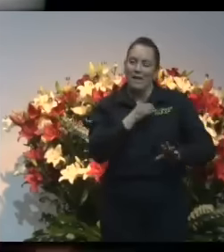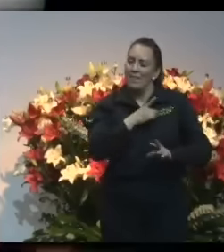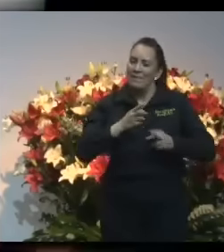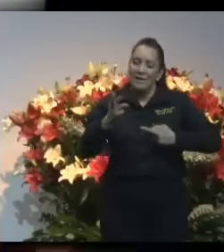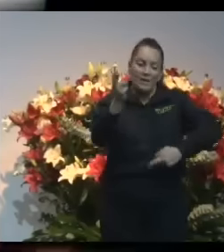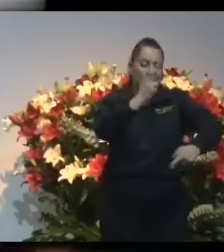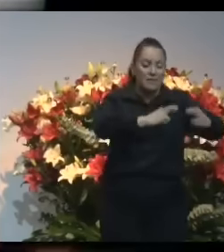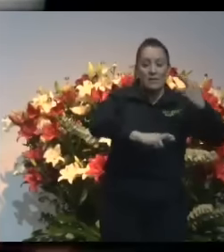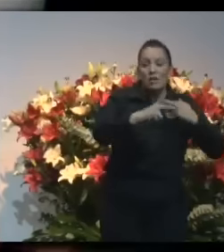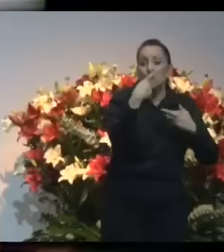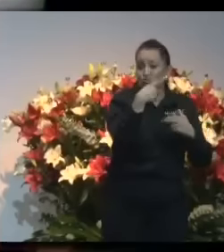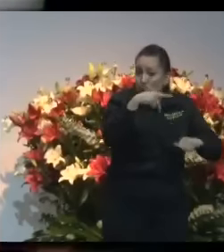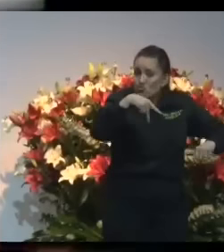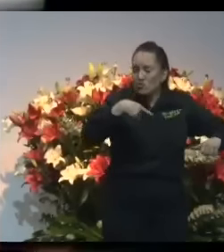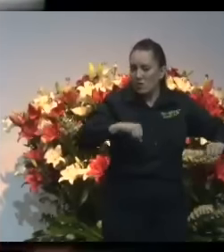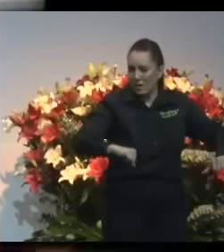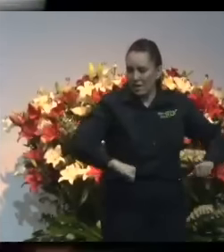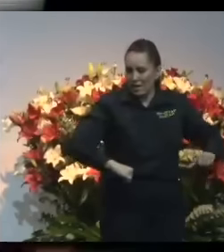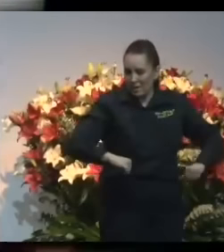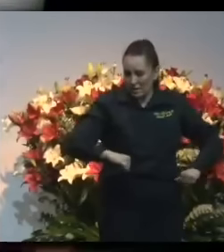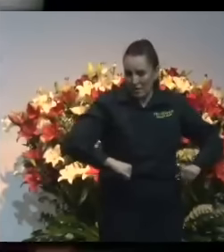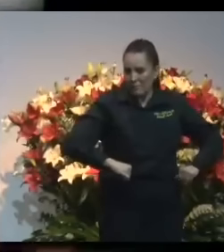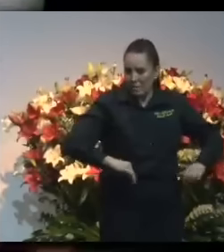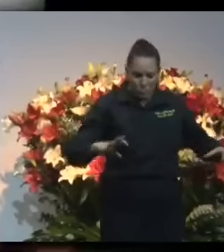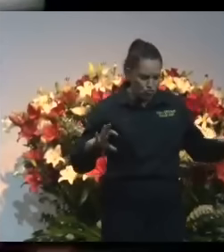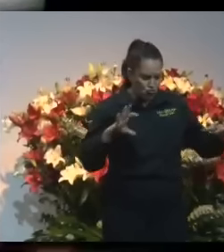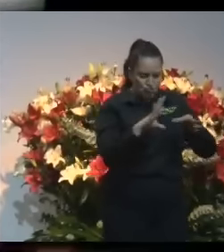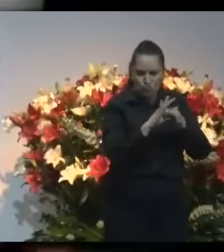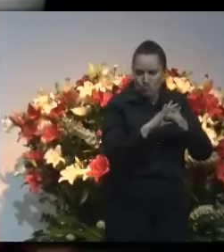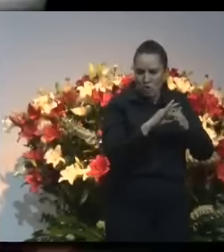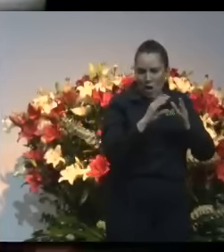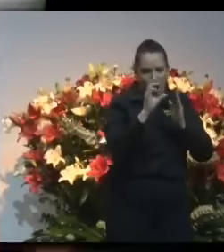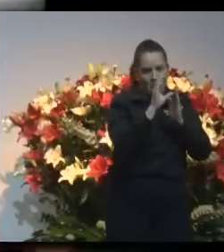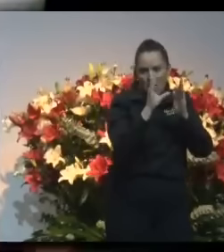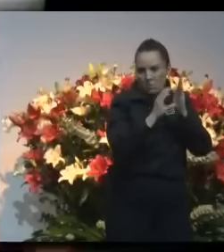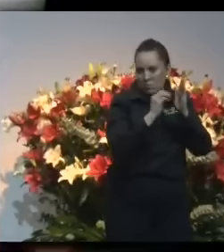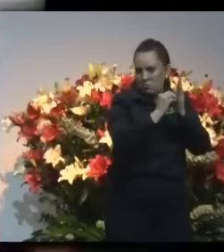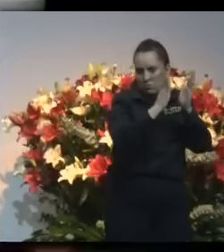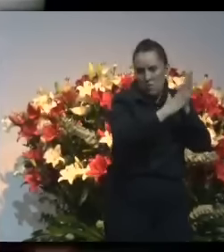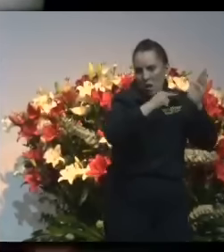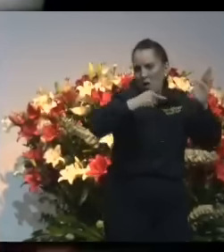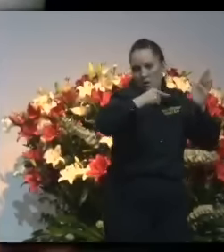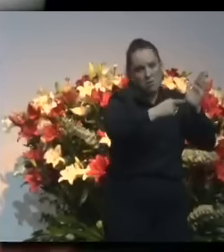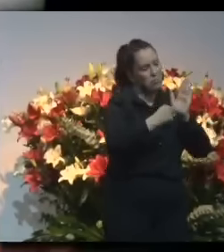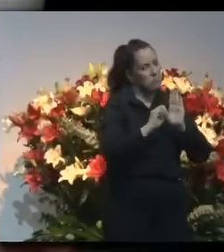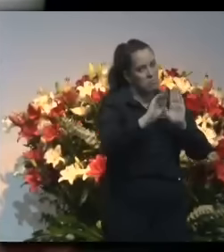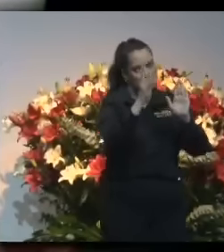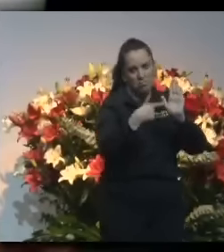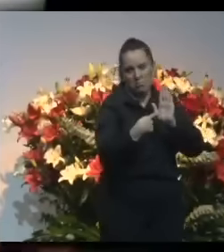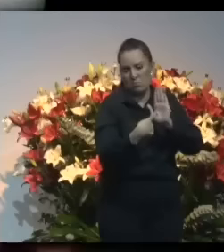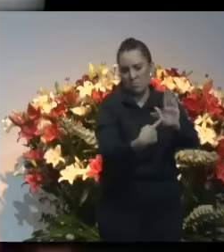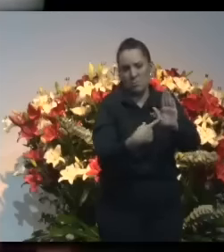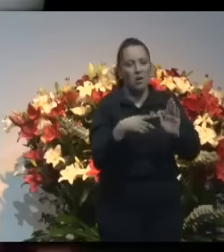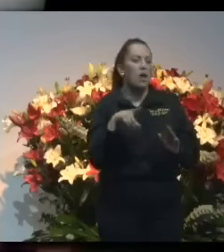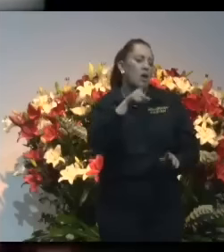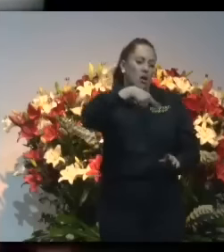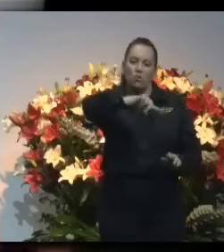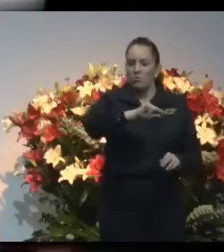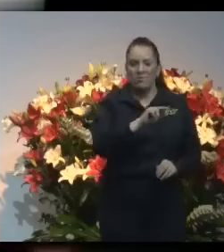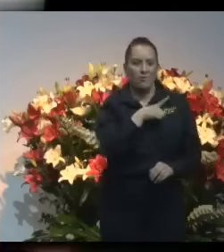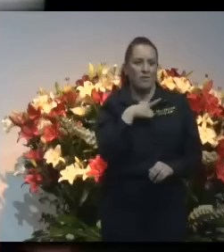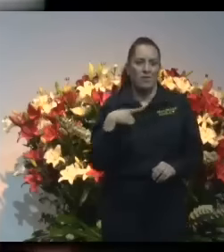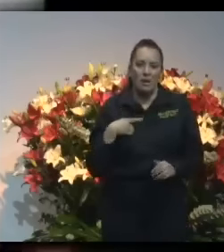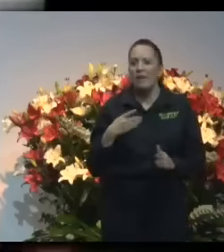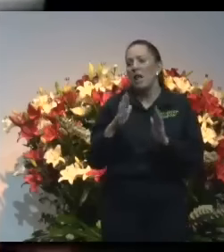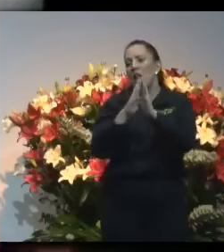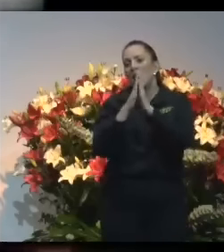tienen asignadas en la Constitución. A ellos no les toca cuidar aeropuertos, a ellos no les toca repartir